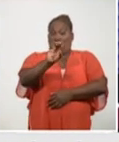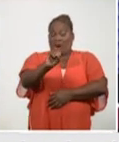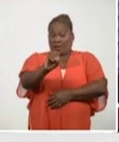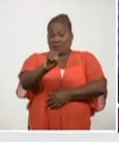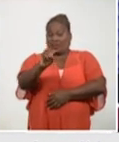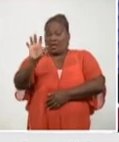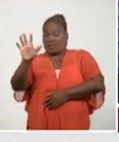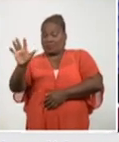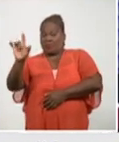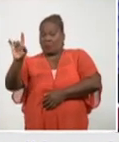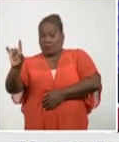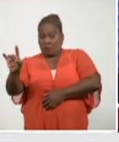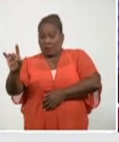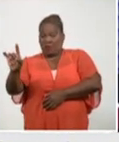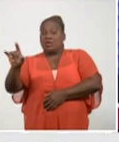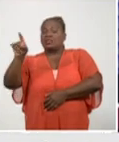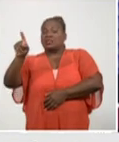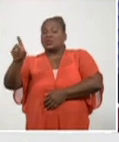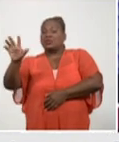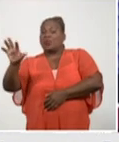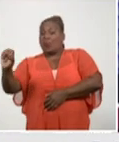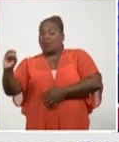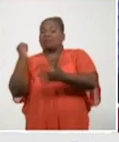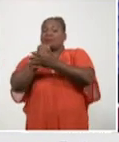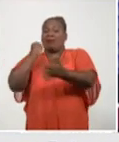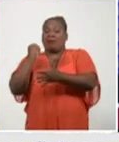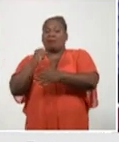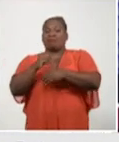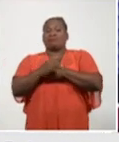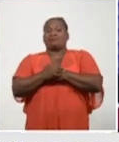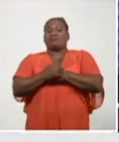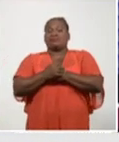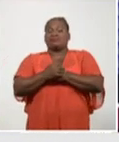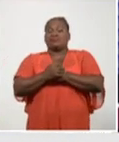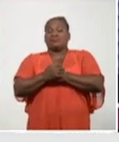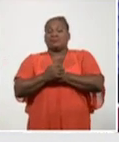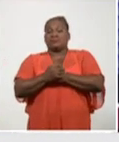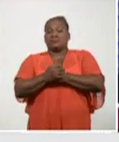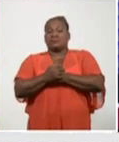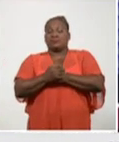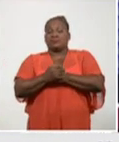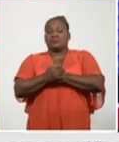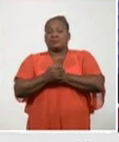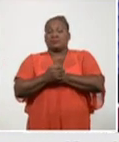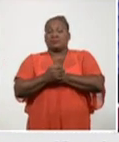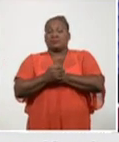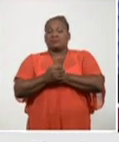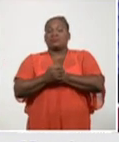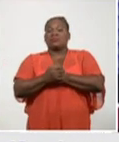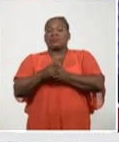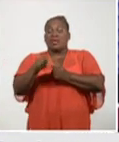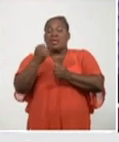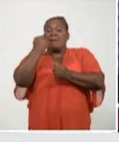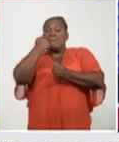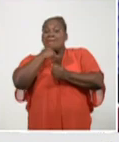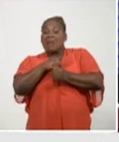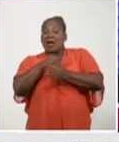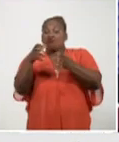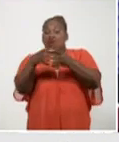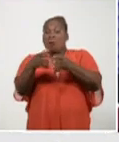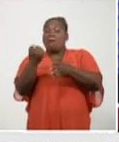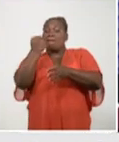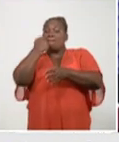59, 150 personas con COVID diagnosticadas ayer. Y de más de 50 y de más